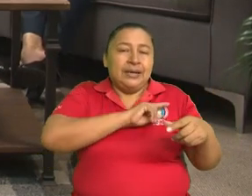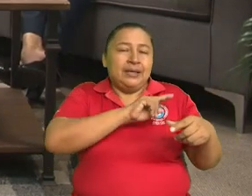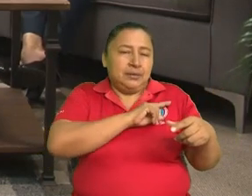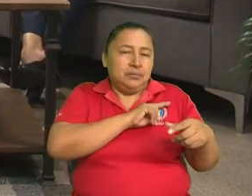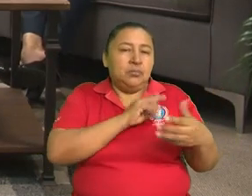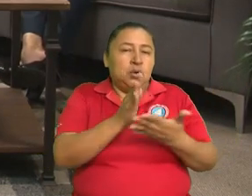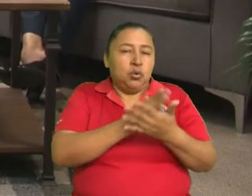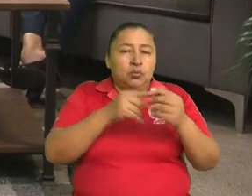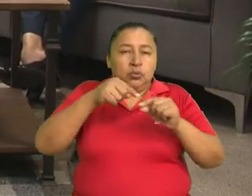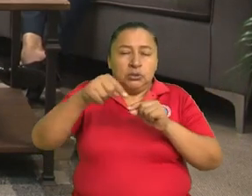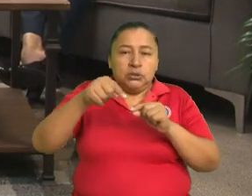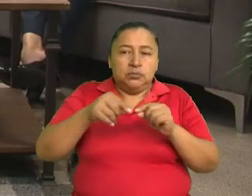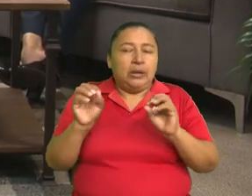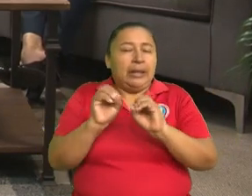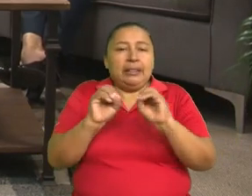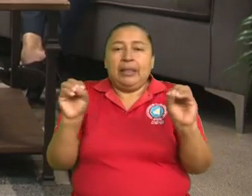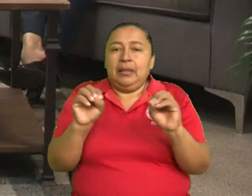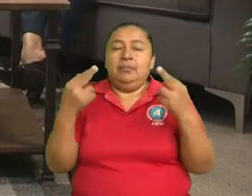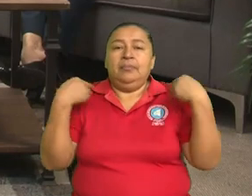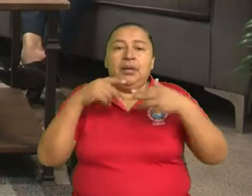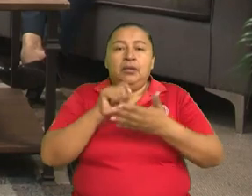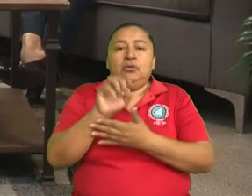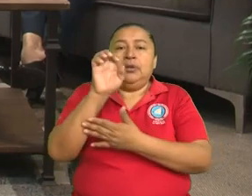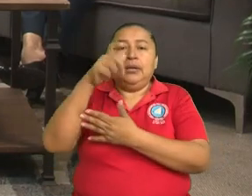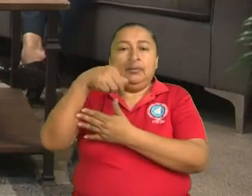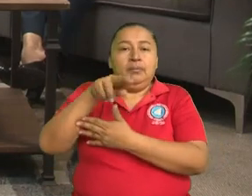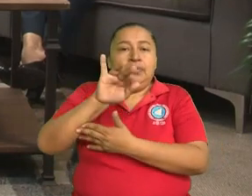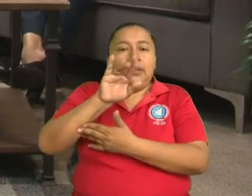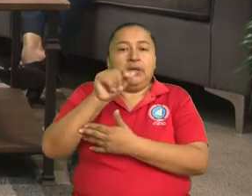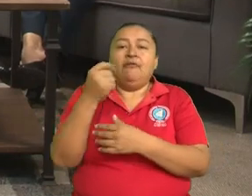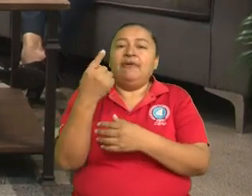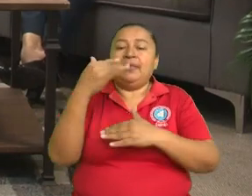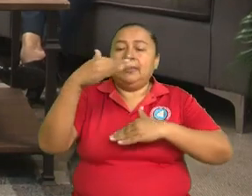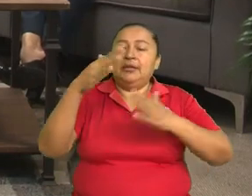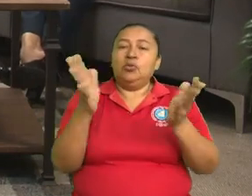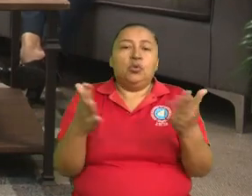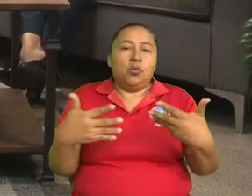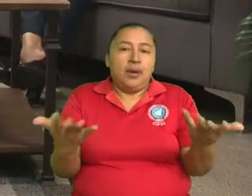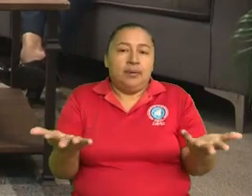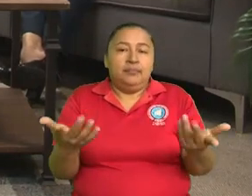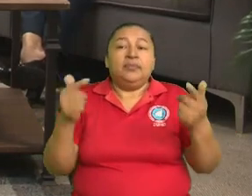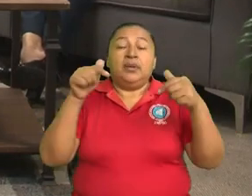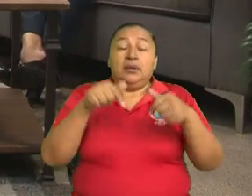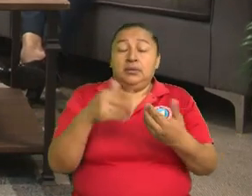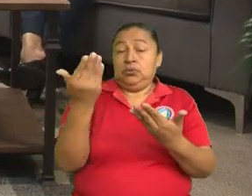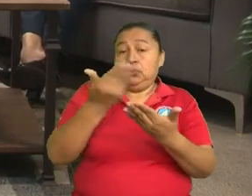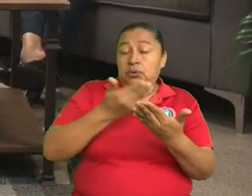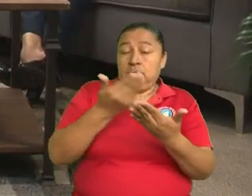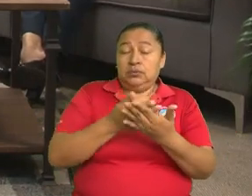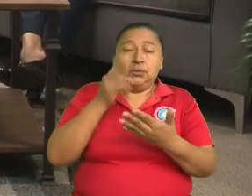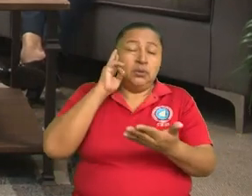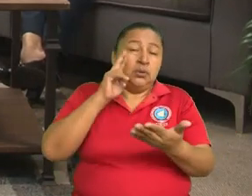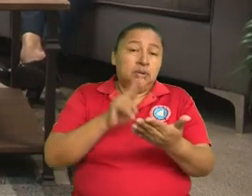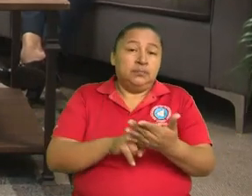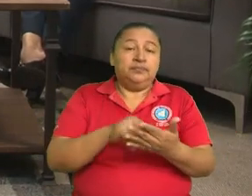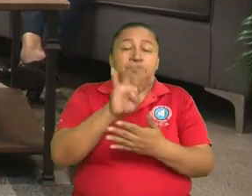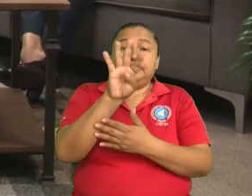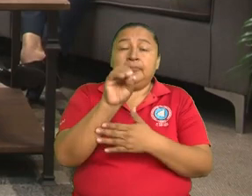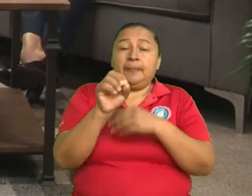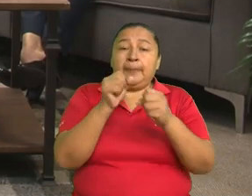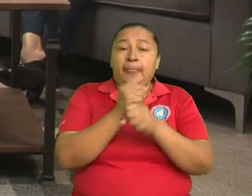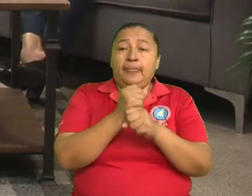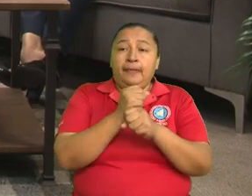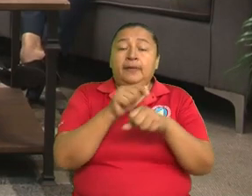hay municipios que están libres de empirismo. Entonces, hablando también de la cruzada y haciendo un recuerdo de que vamos a cumplir el 40